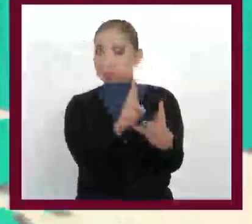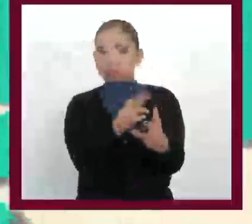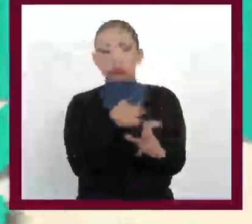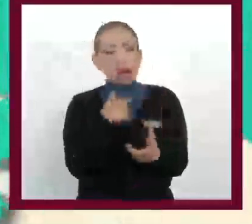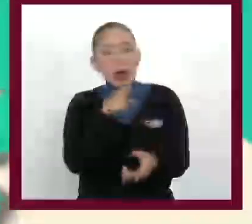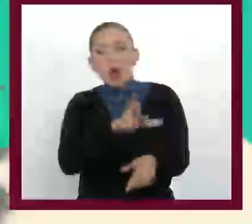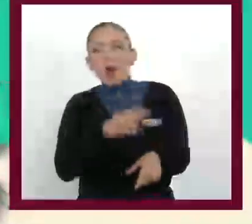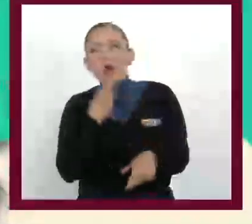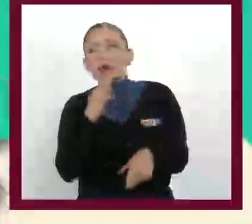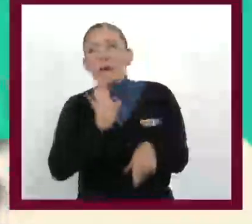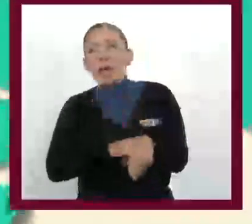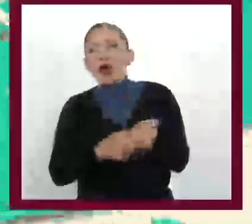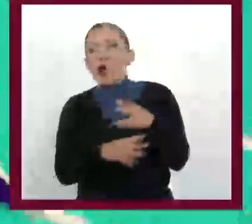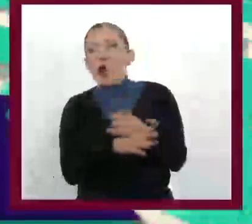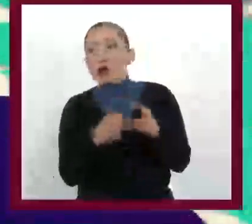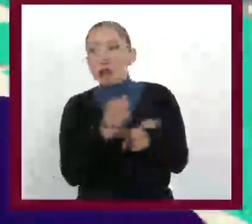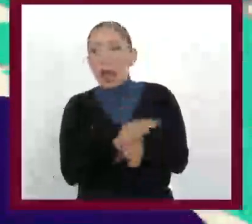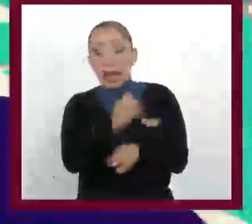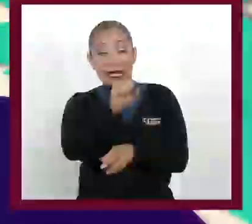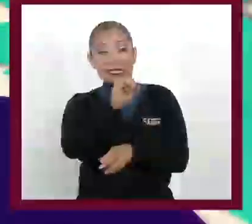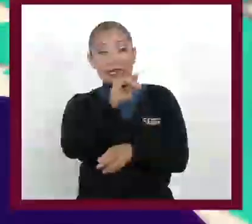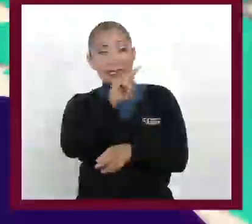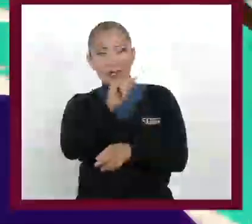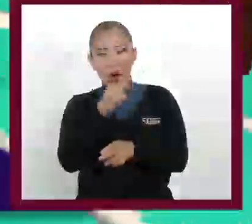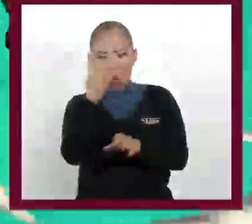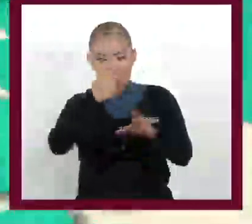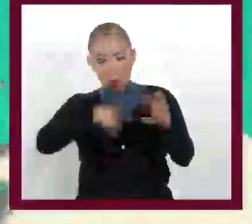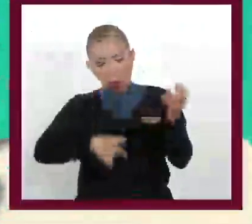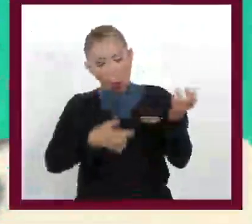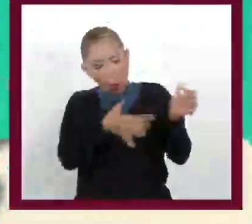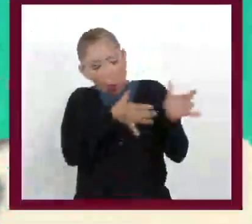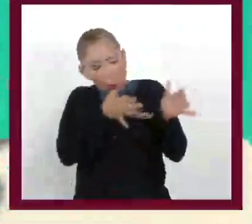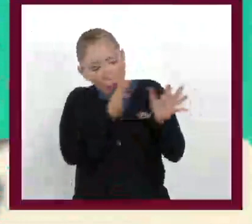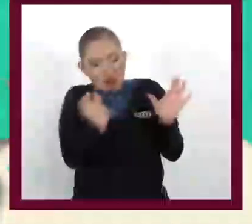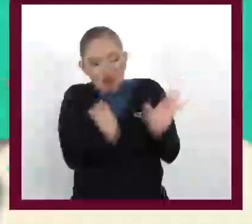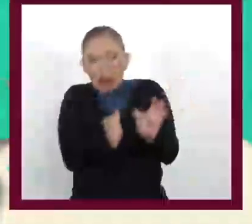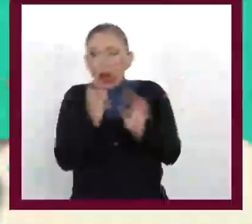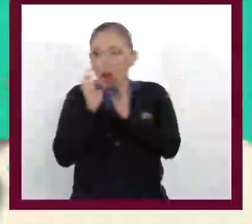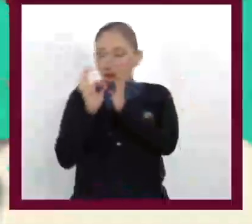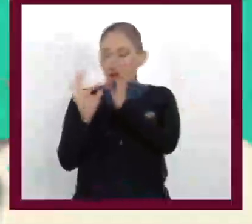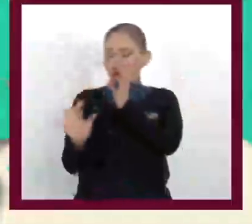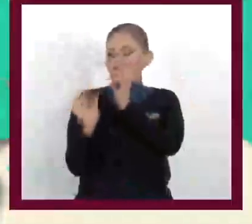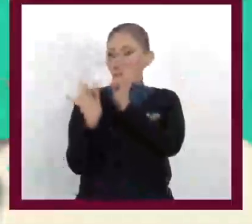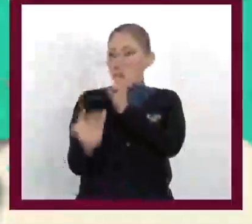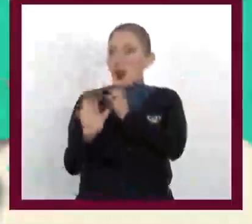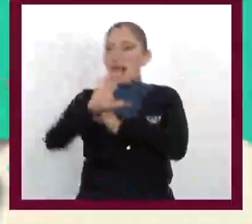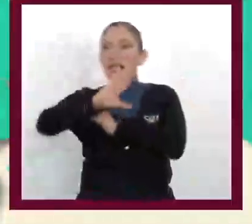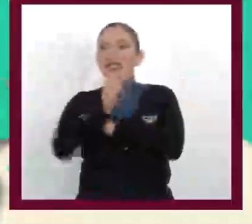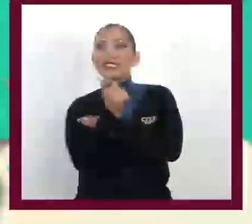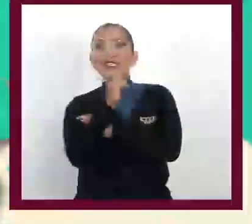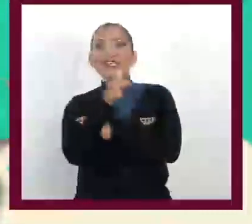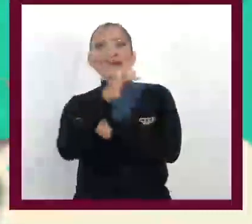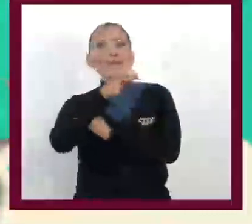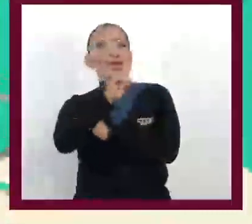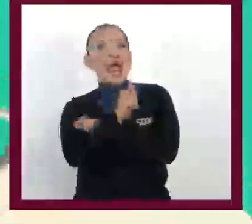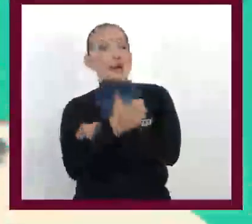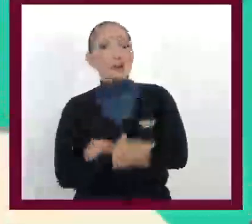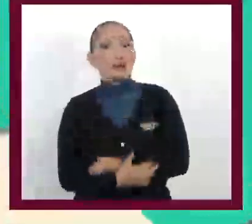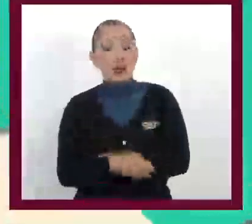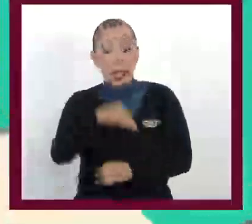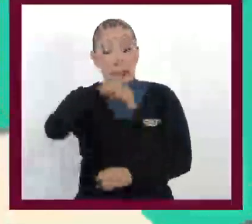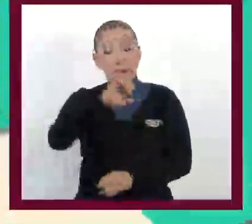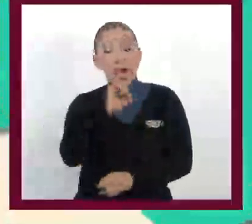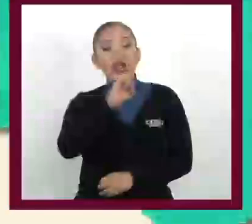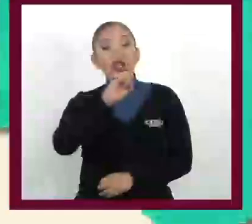Los instrumentos más usados eran el sistro, una arpa pequeña, la flauta recta y chirimía doble de caña.